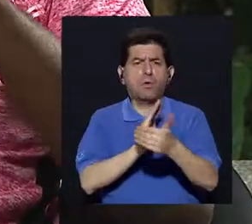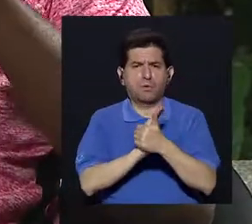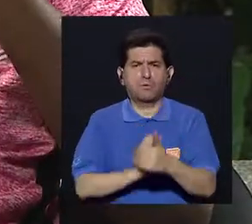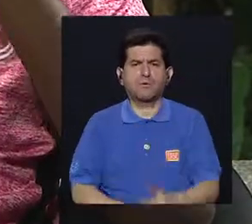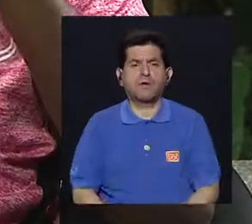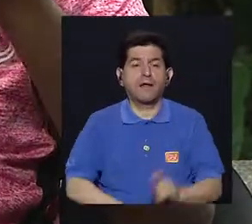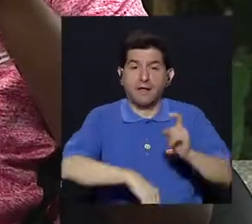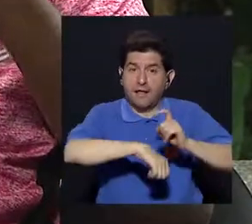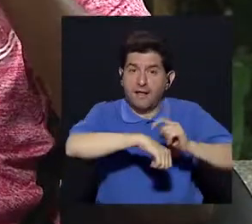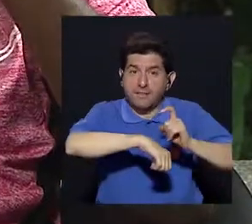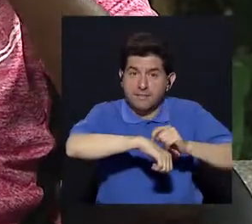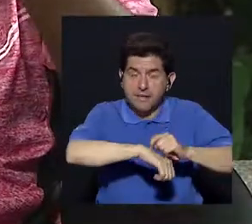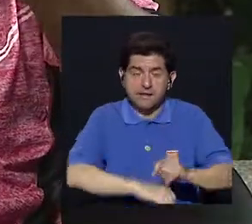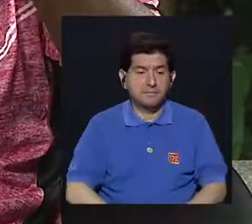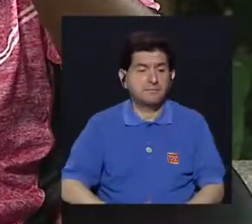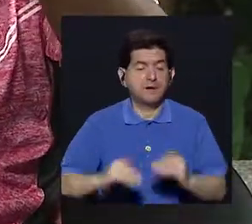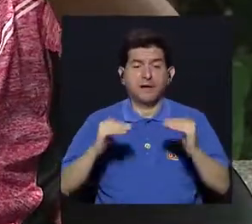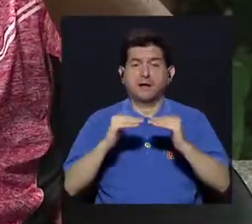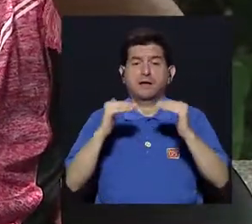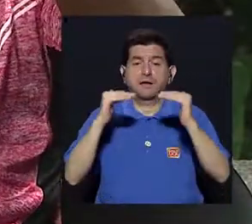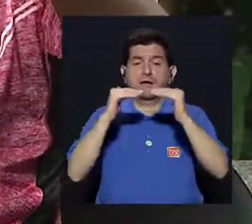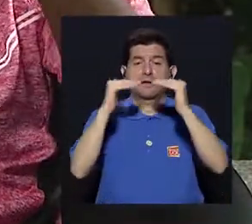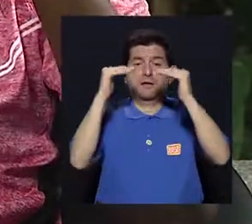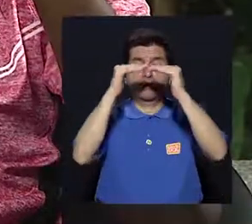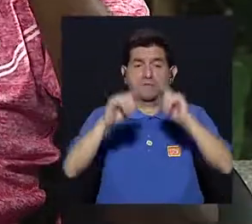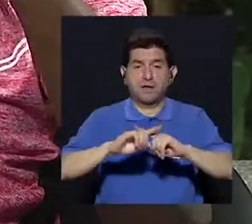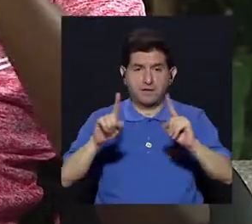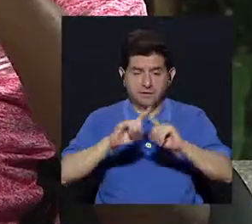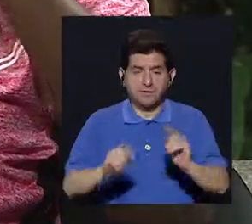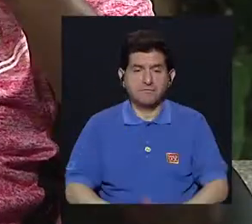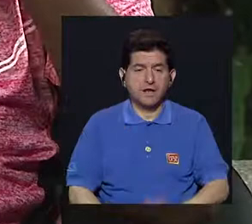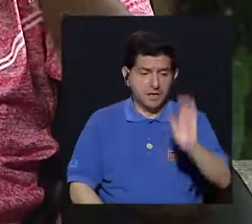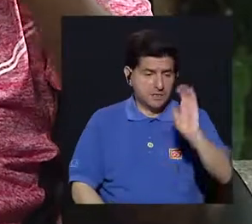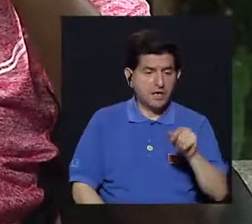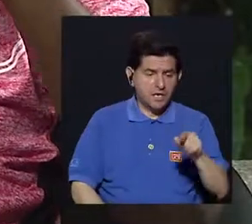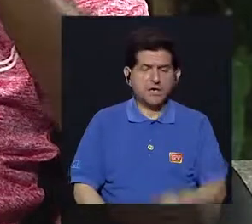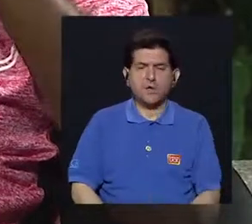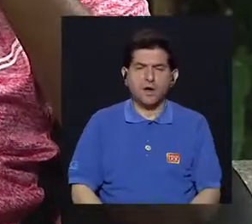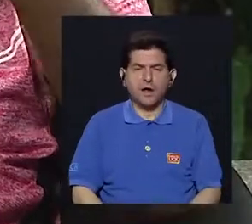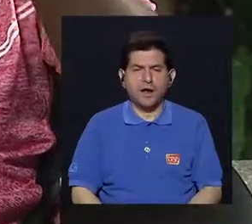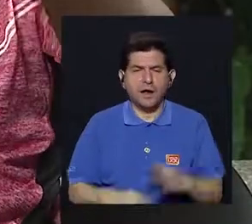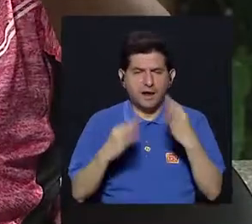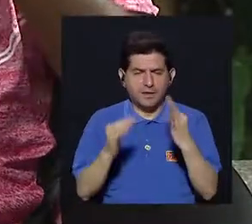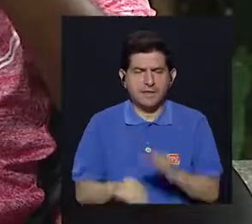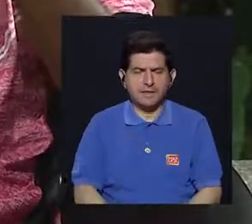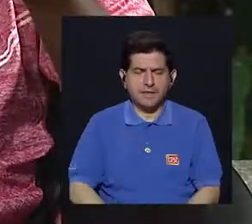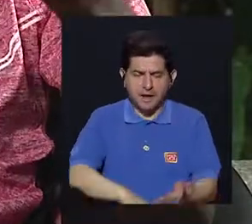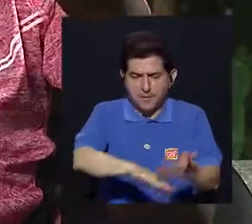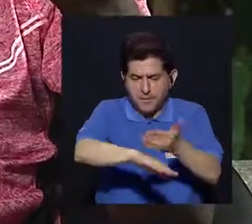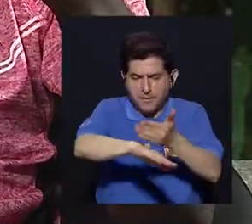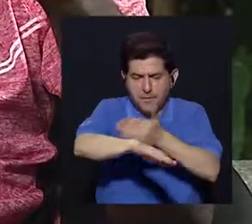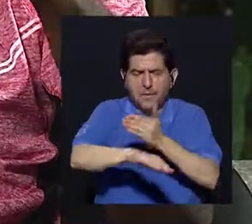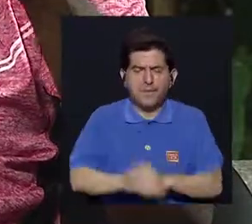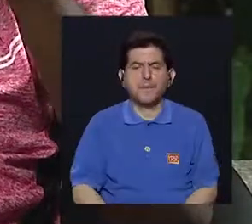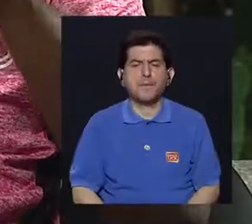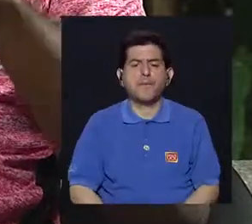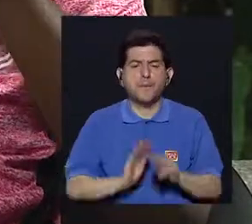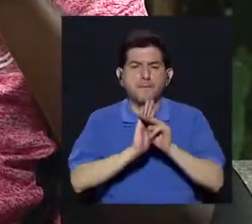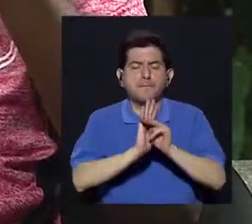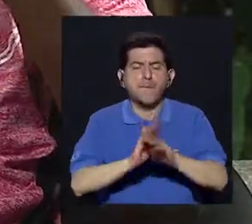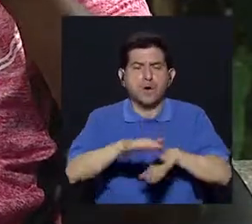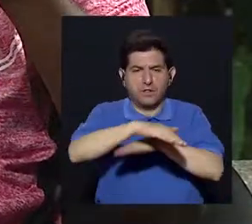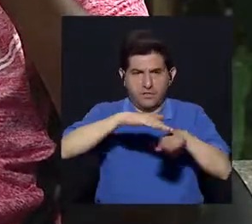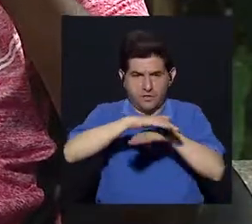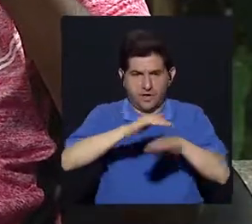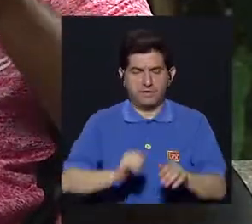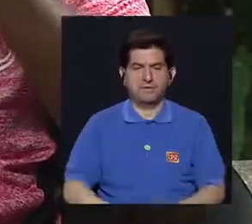Entonces, hay ciertas etapas en los niveles del niño que él va a ir perfeccionando los patrones básicos. Entonces, ya